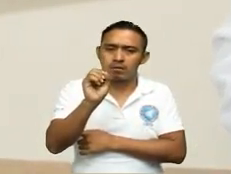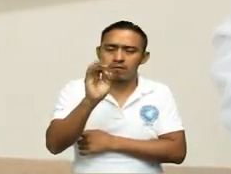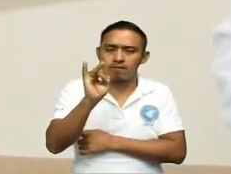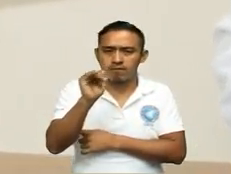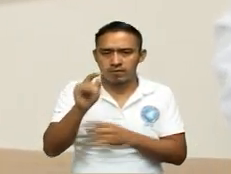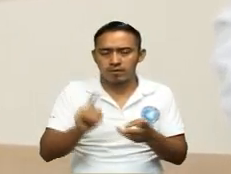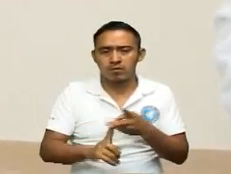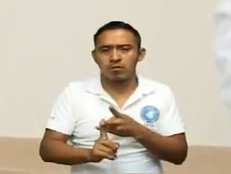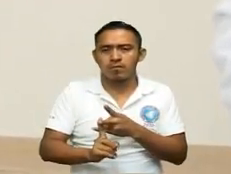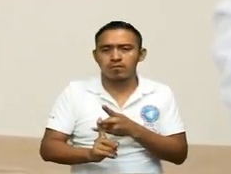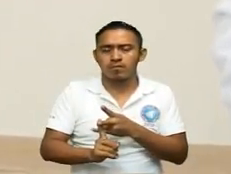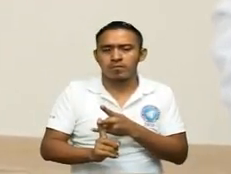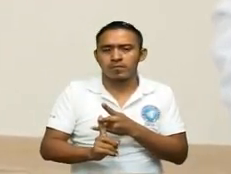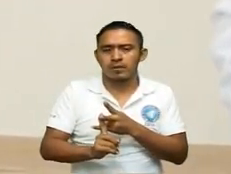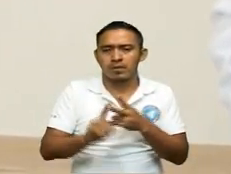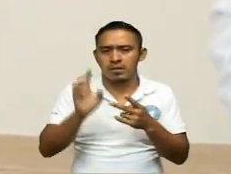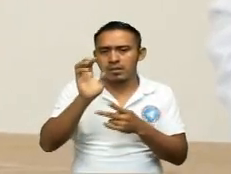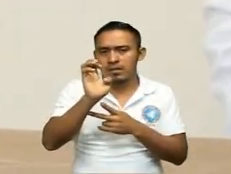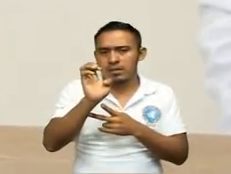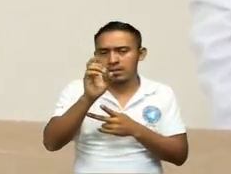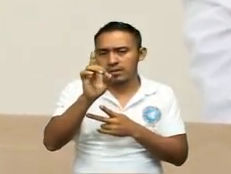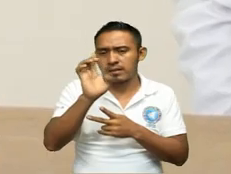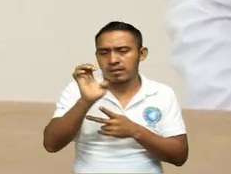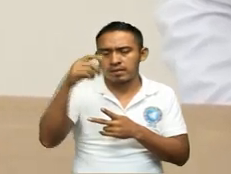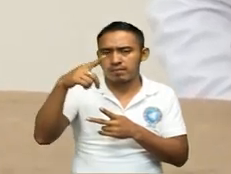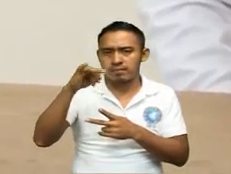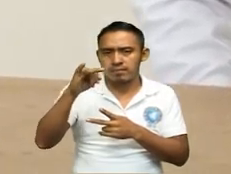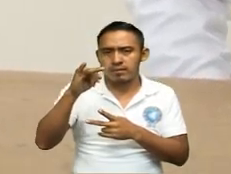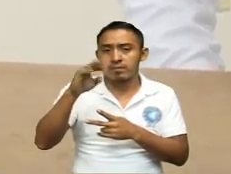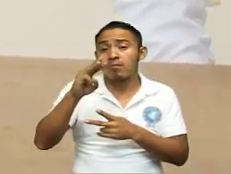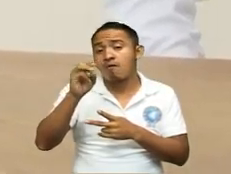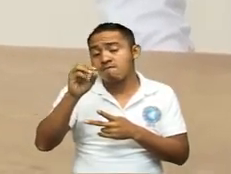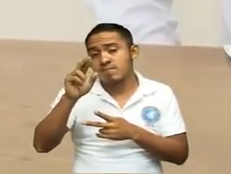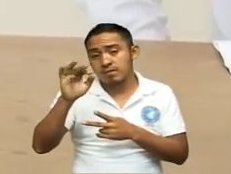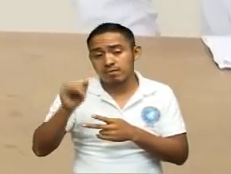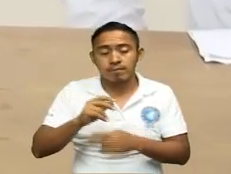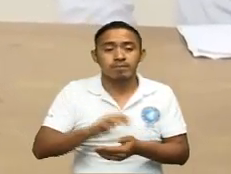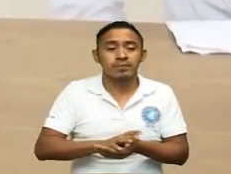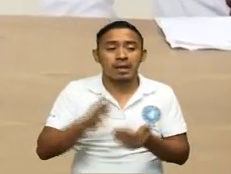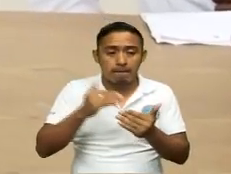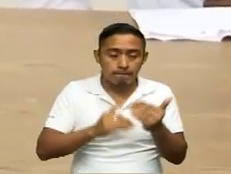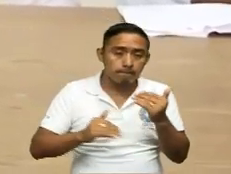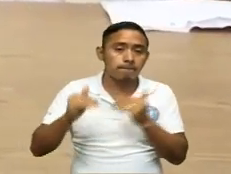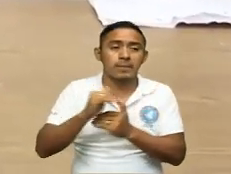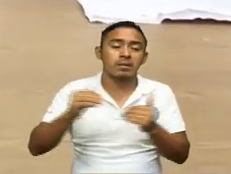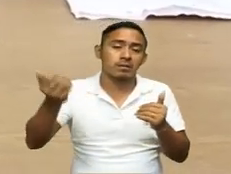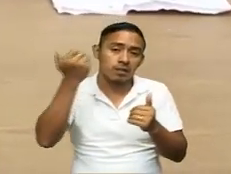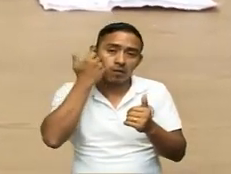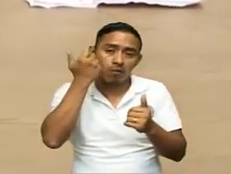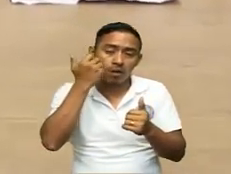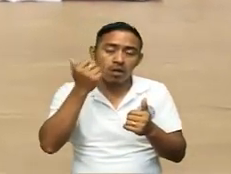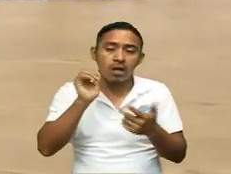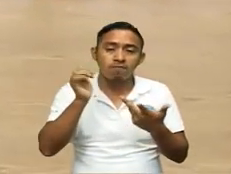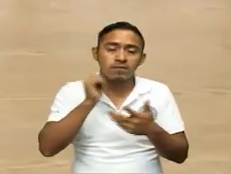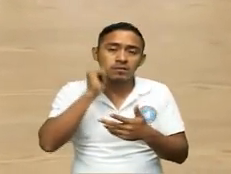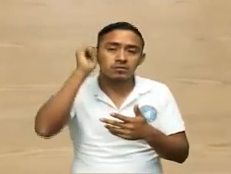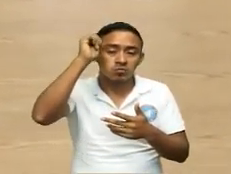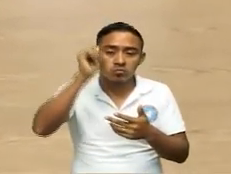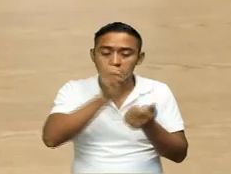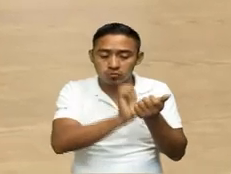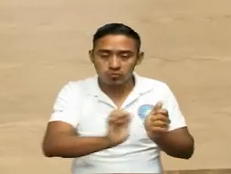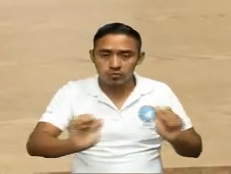tricofitos, microsporum y epidermopitum, que son infecciones causadas que van a afectar más a los adultos y a los niños. Entonces, hablando